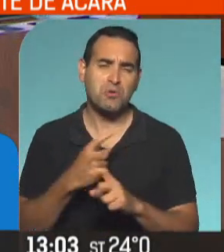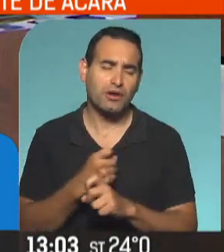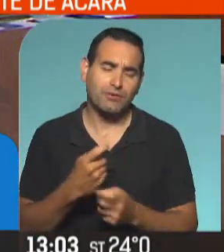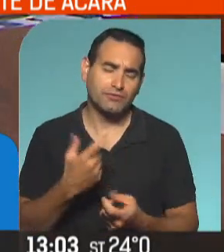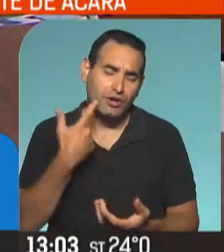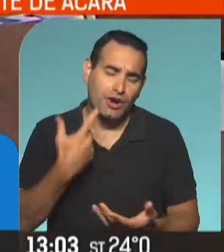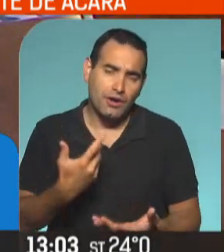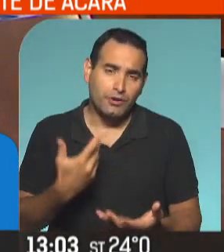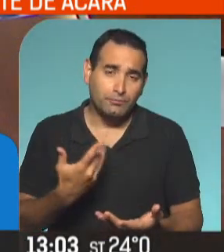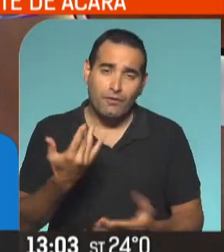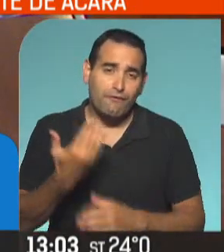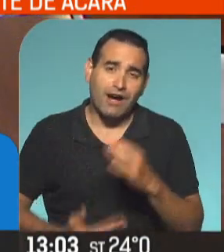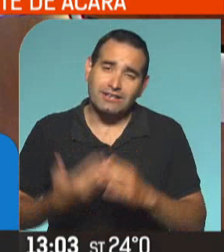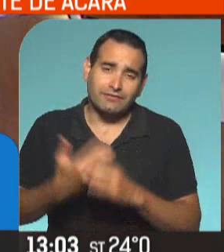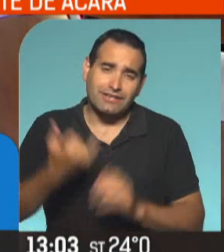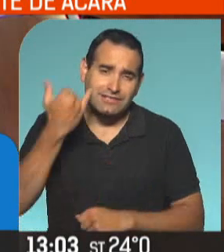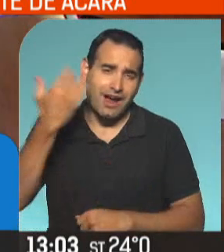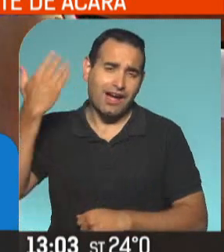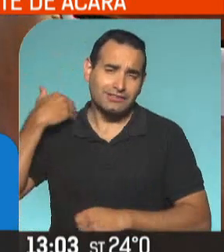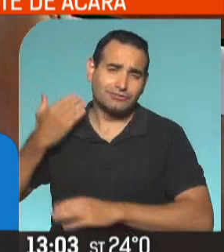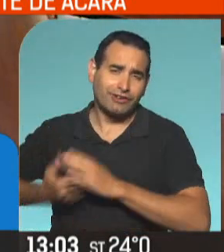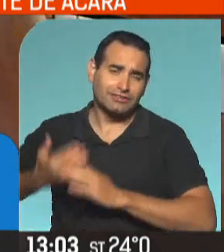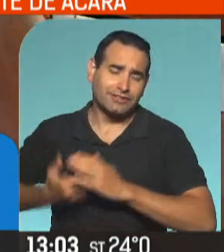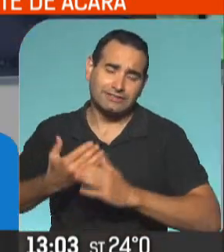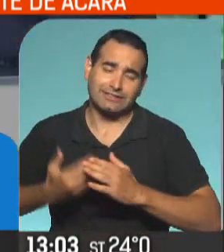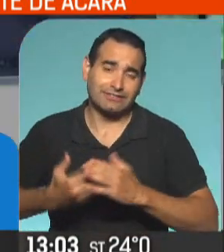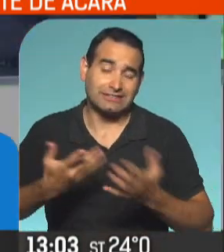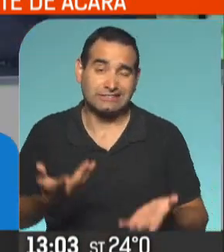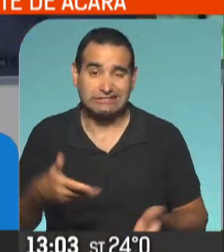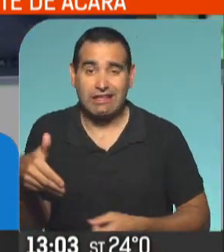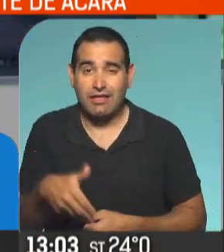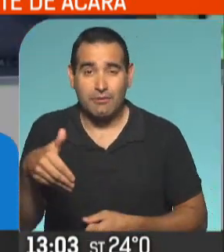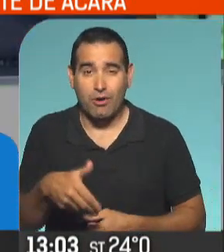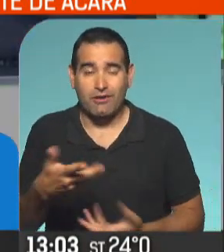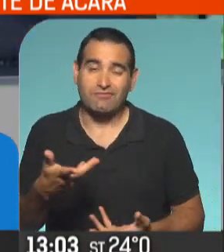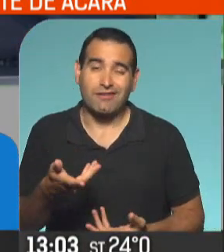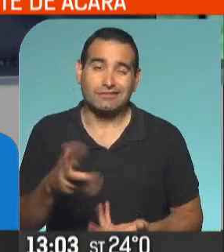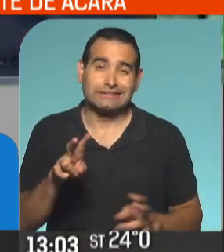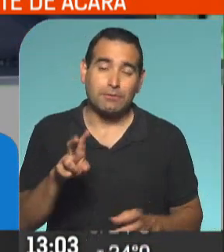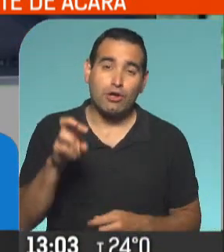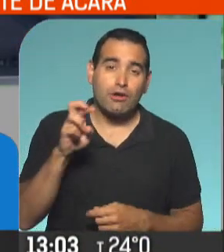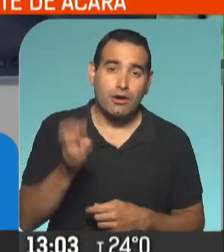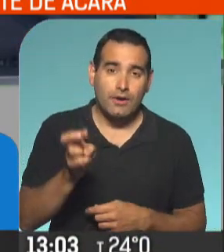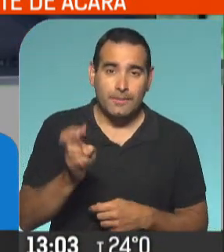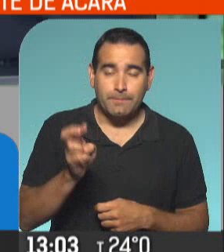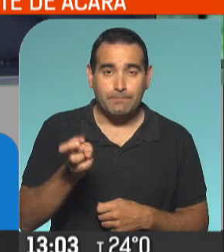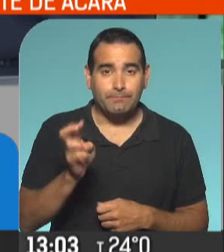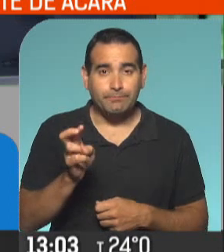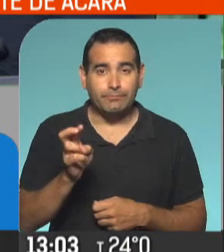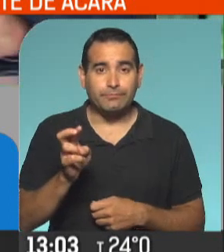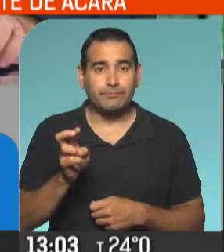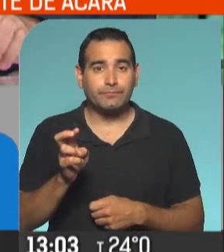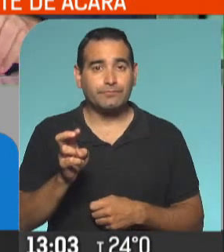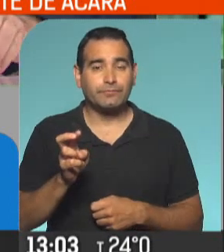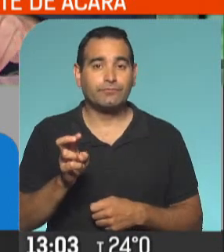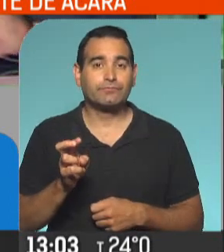maduro y hay errores que vienen de antes que han dejado atrasar bastante el dólar y eso ha logrado